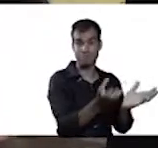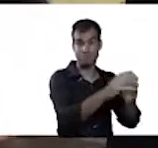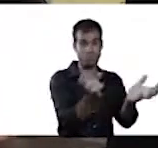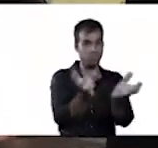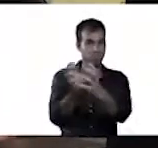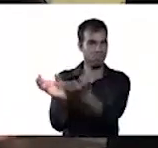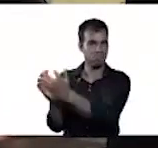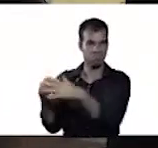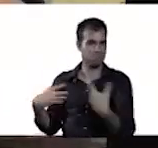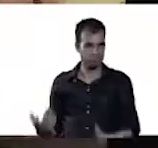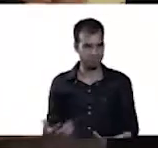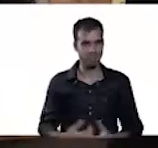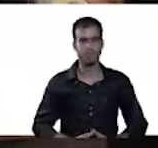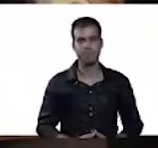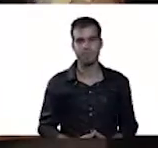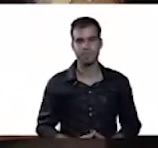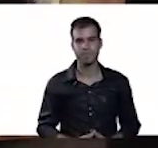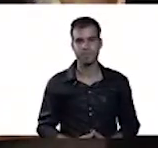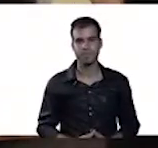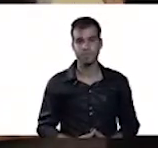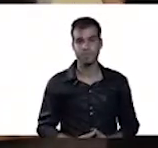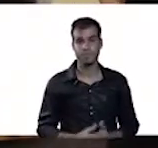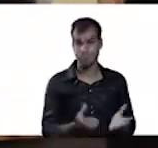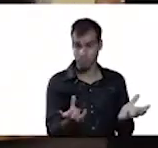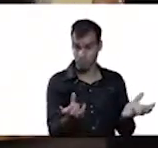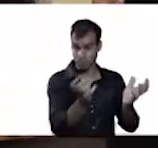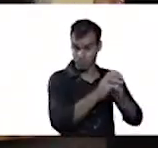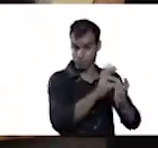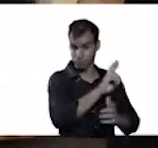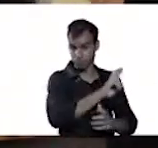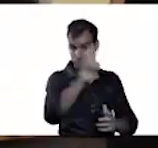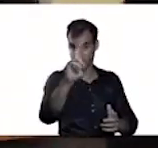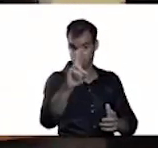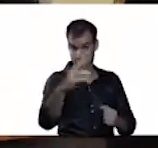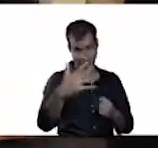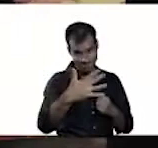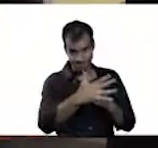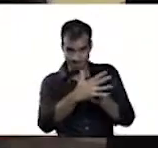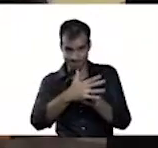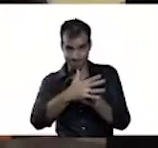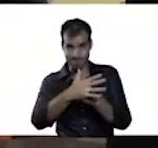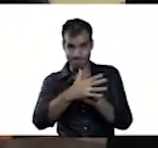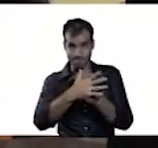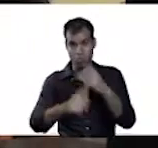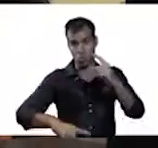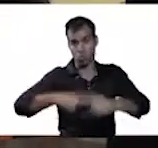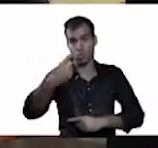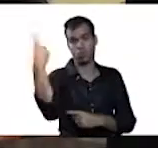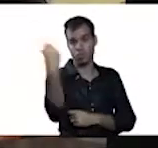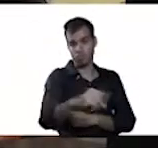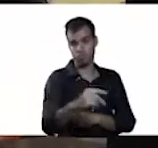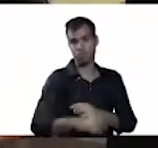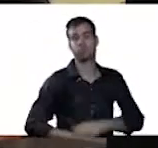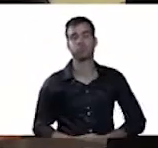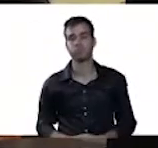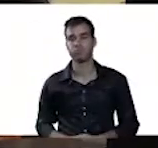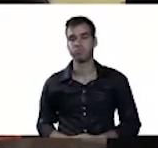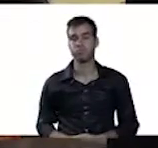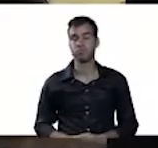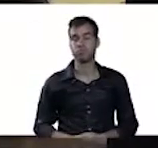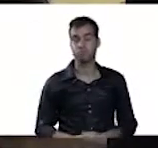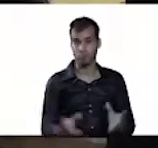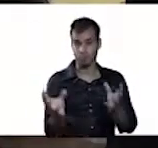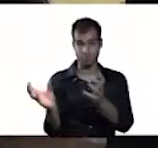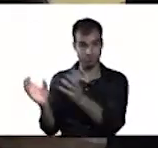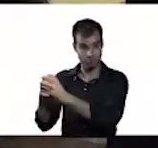hecho. La posición revolucionaria que se va a enfrentar a este golpe, la